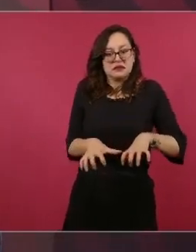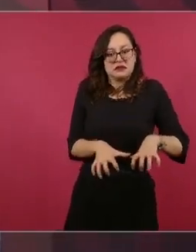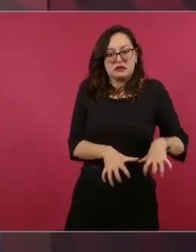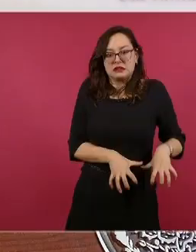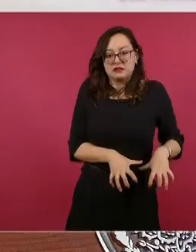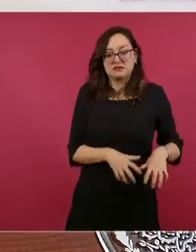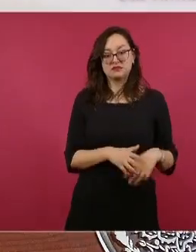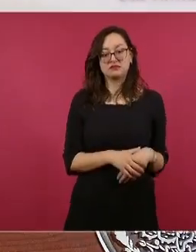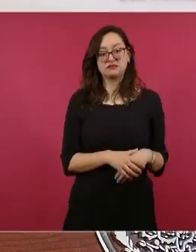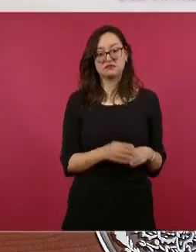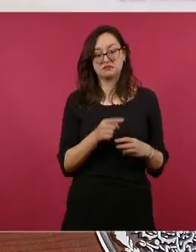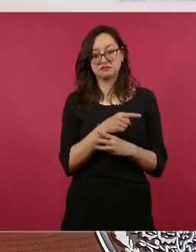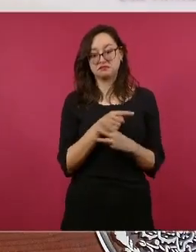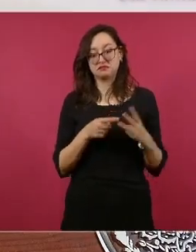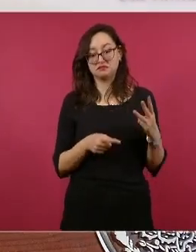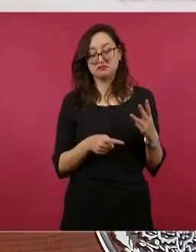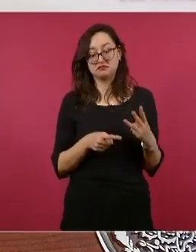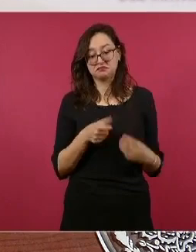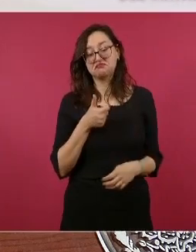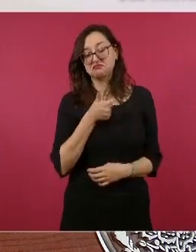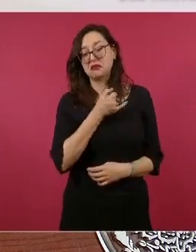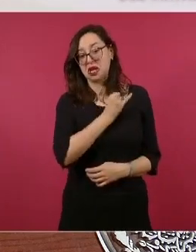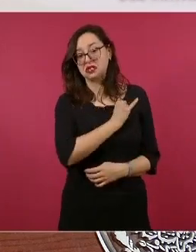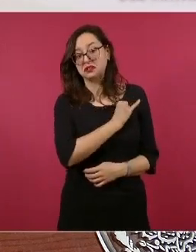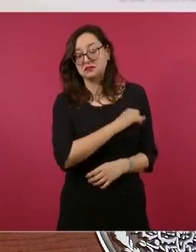es fuerte pero así es